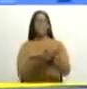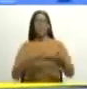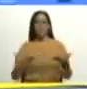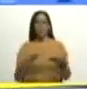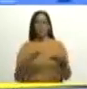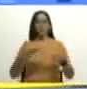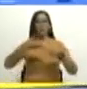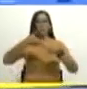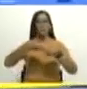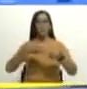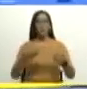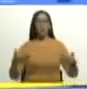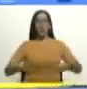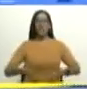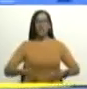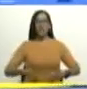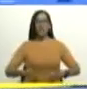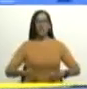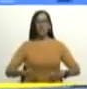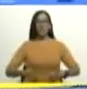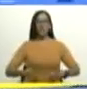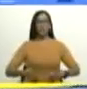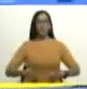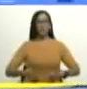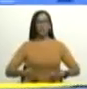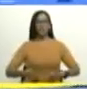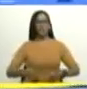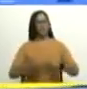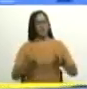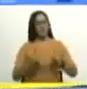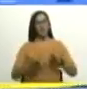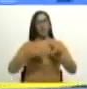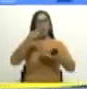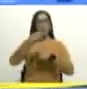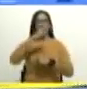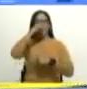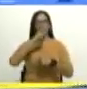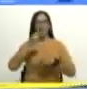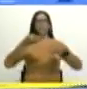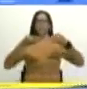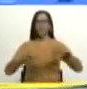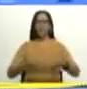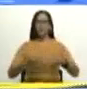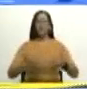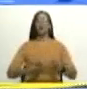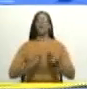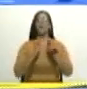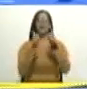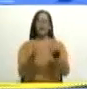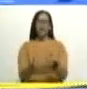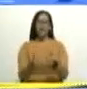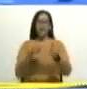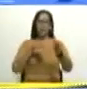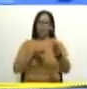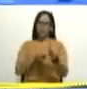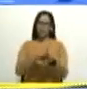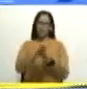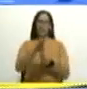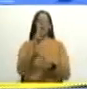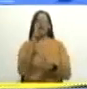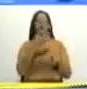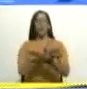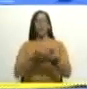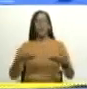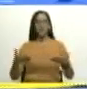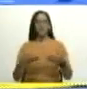ya, con las vísceras. Pero estoy seguro que el próximo año ya comenzaremos a remontar los 2 millones